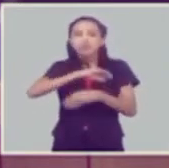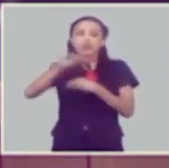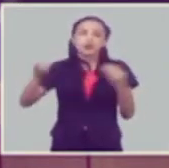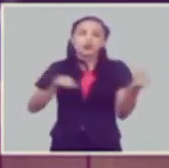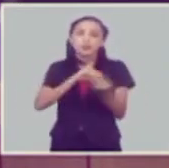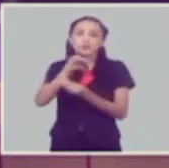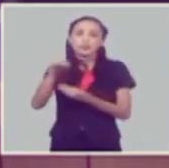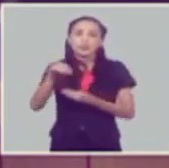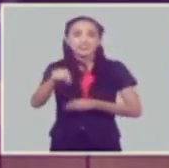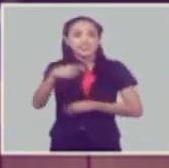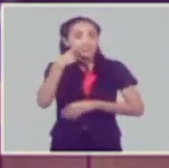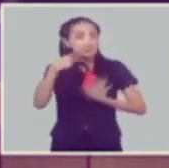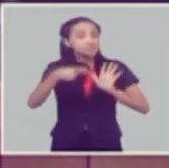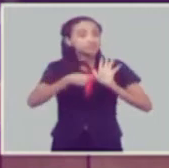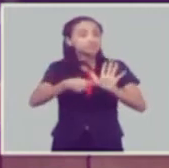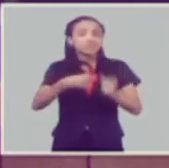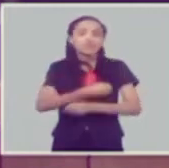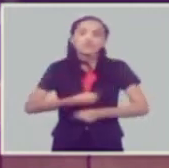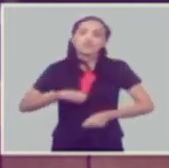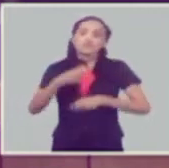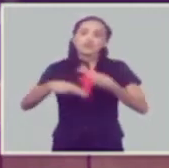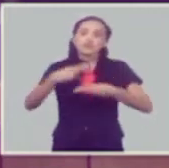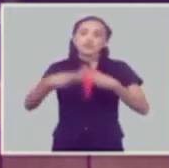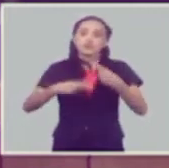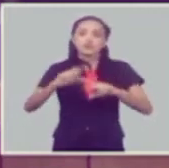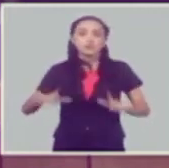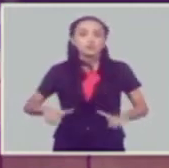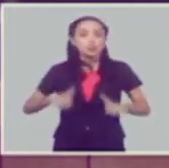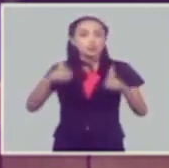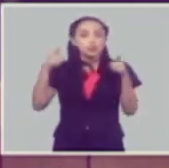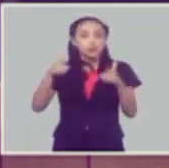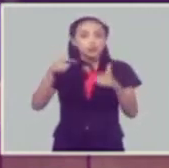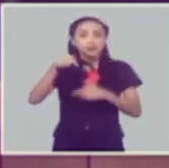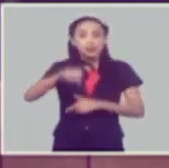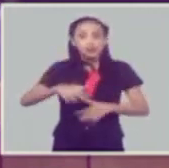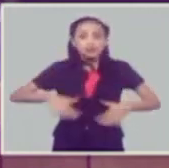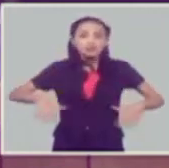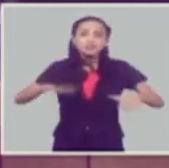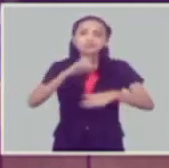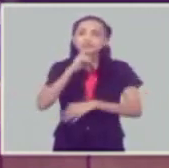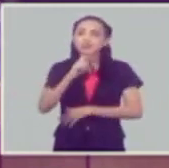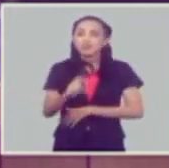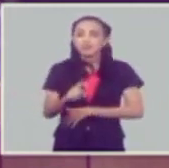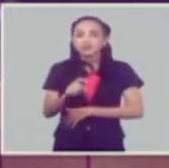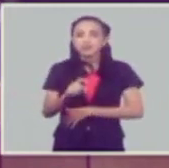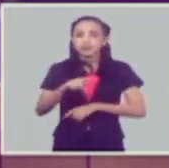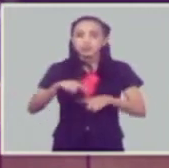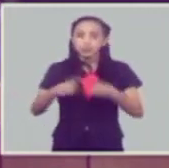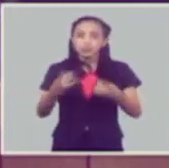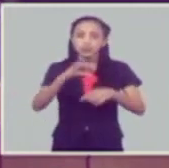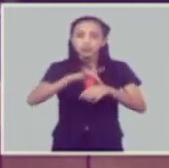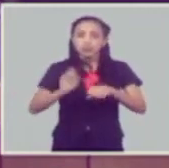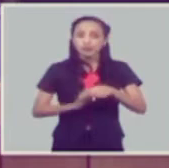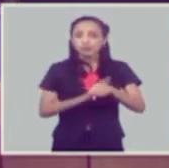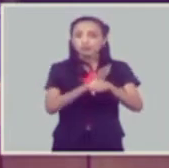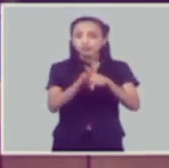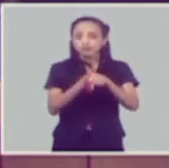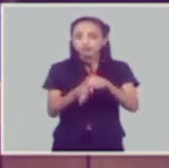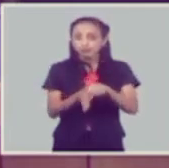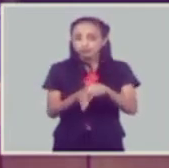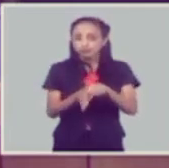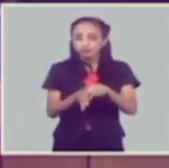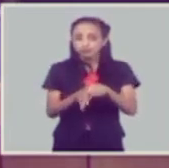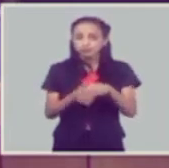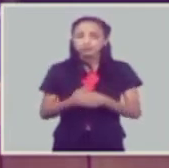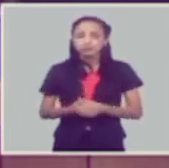son expresión del esfuerzo realizado para darle cumplimiento en las circunstancias complejas que impuso la COVID-19. La